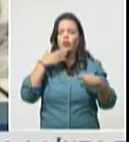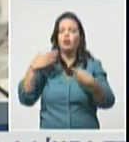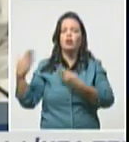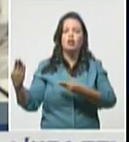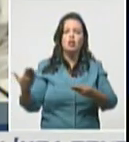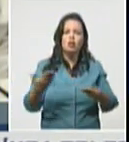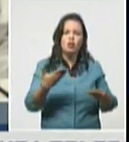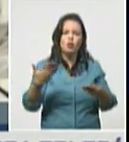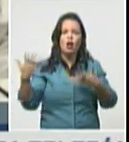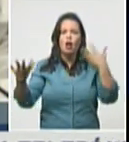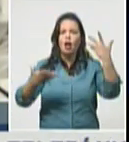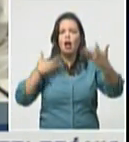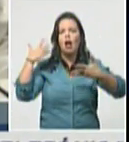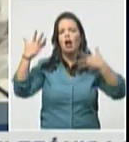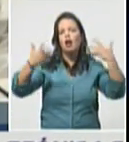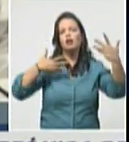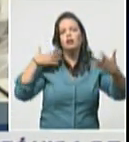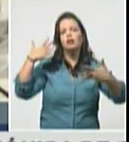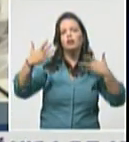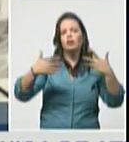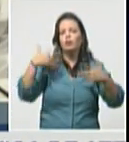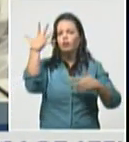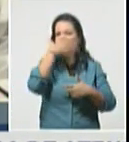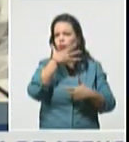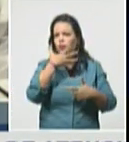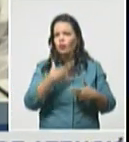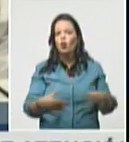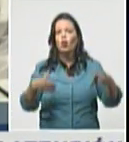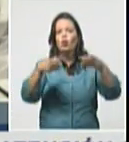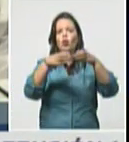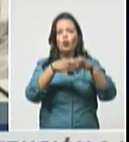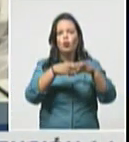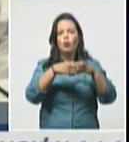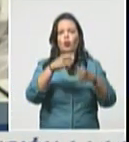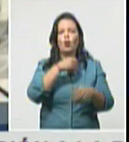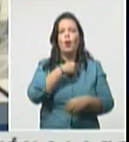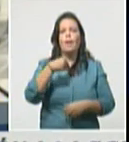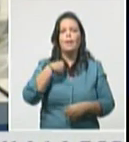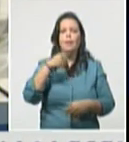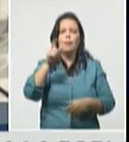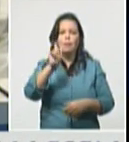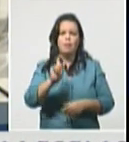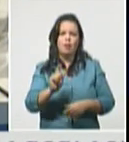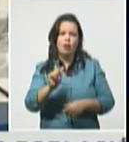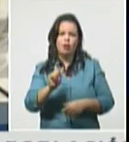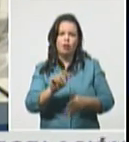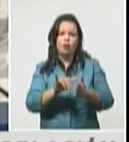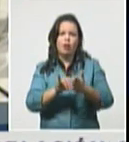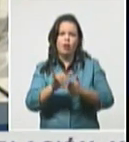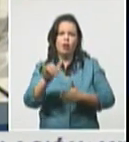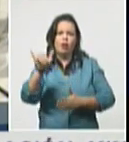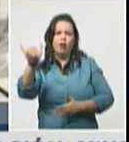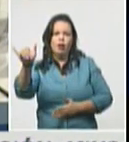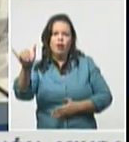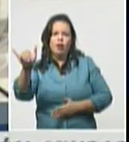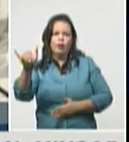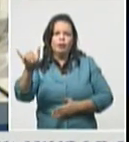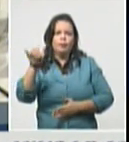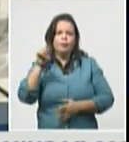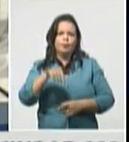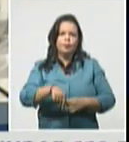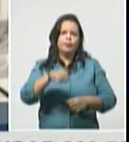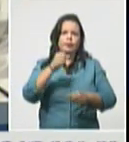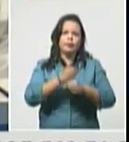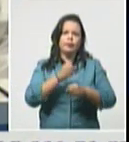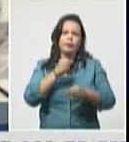del deber cumplido, a la Brigada Henry Rich de nuestro país, que se encuentra trabajando